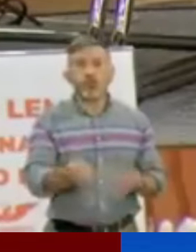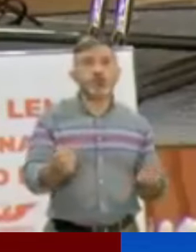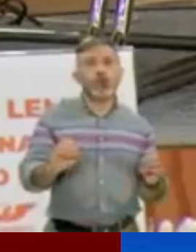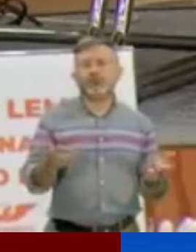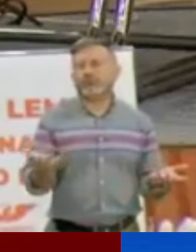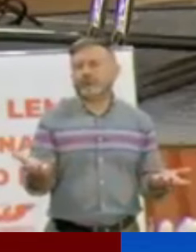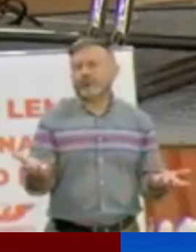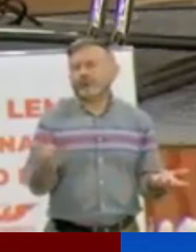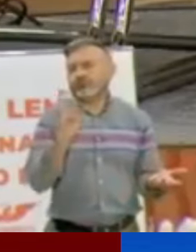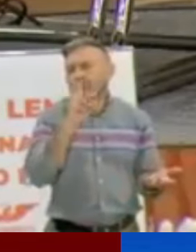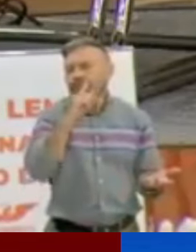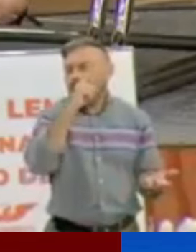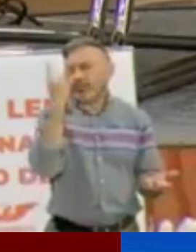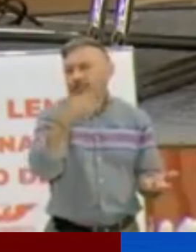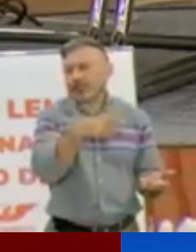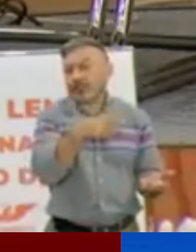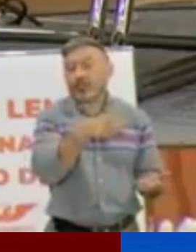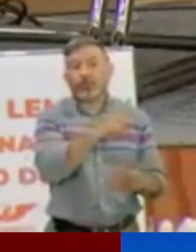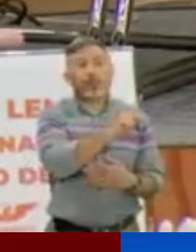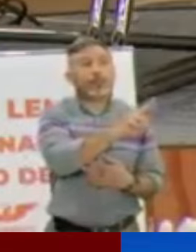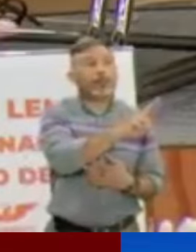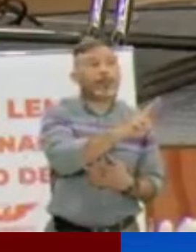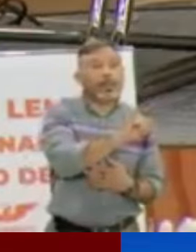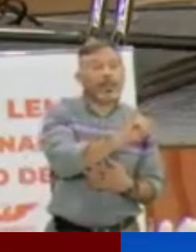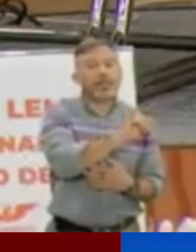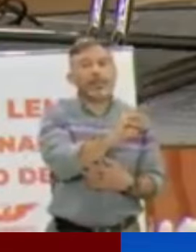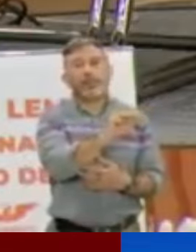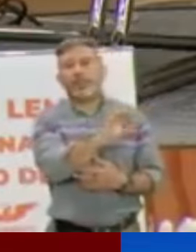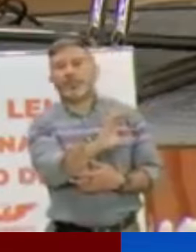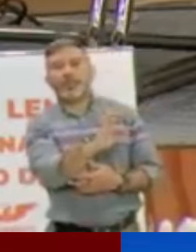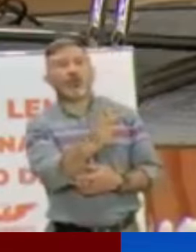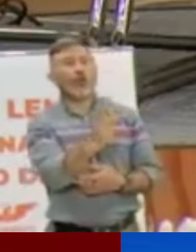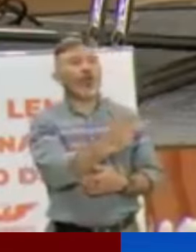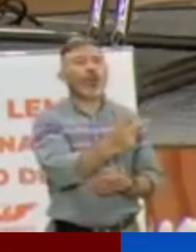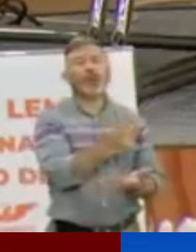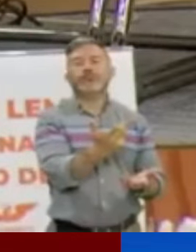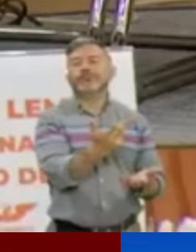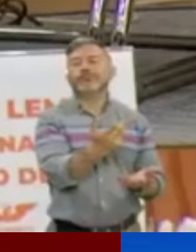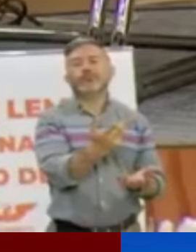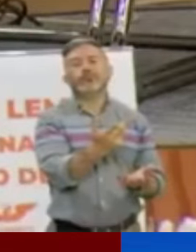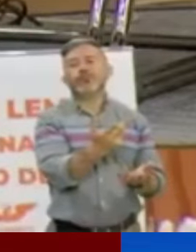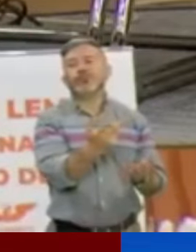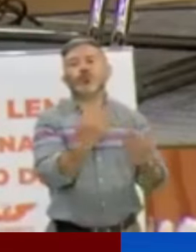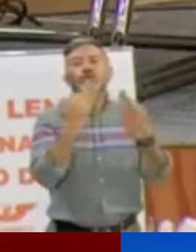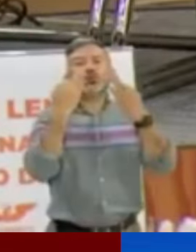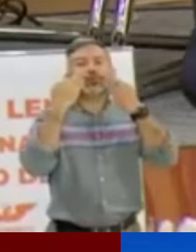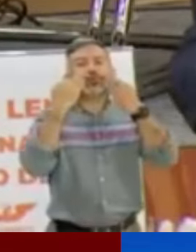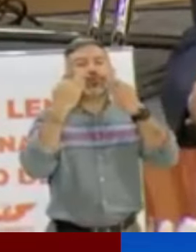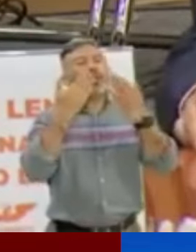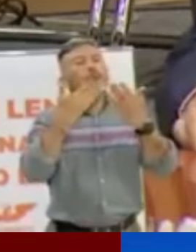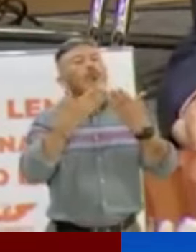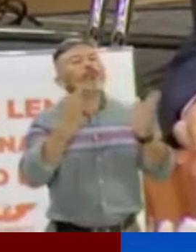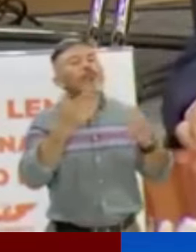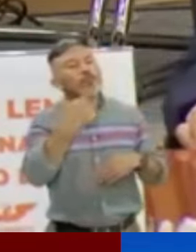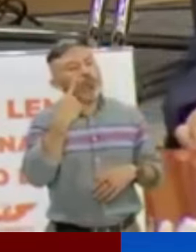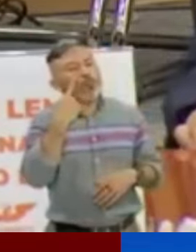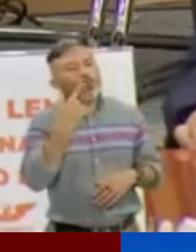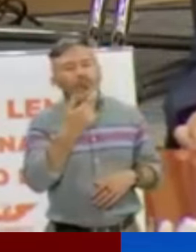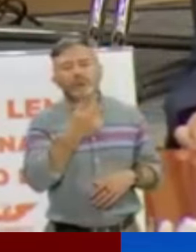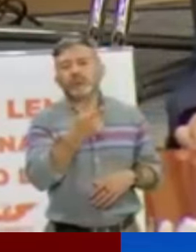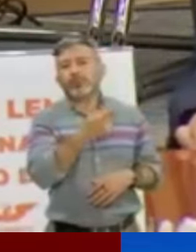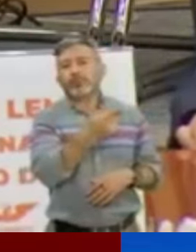está Movimiento Ciudadano que ni entre ellos pueden reconocer públicamente que se necesitan para